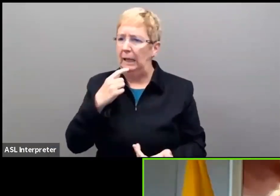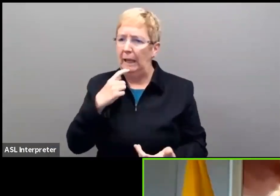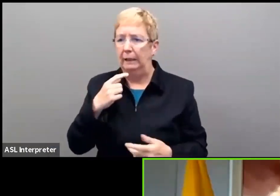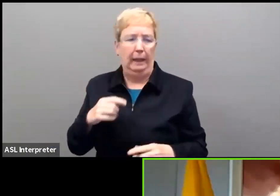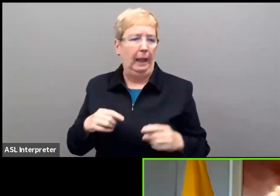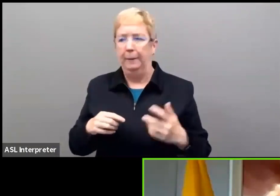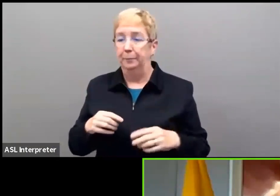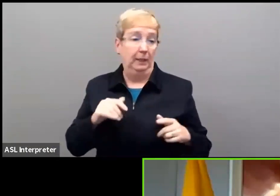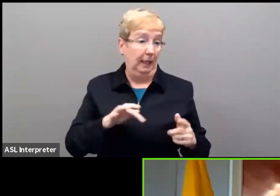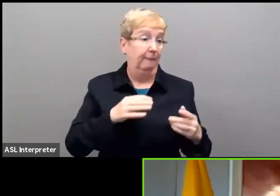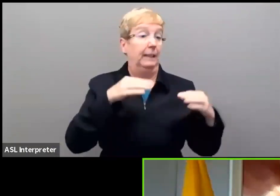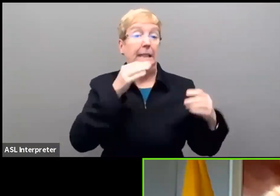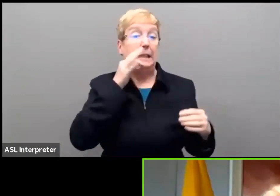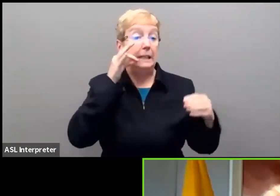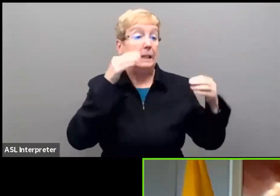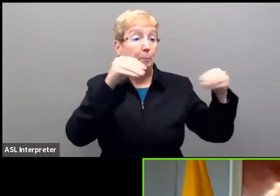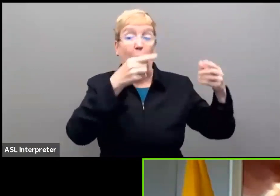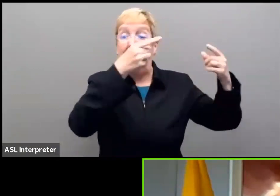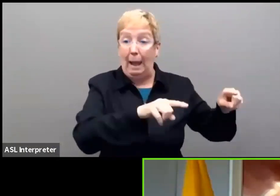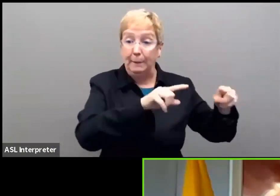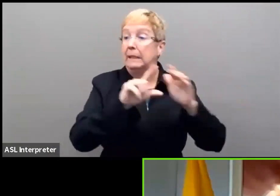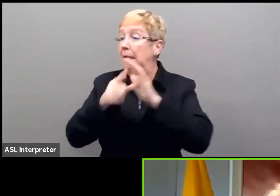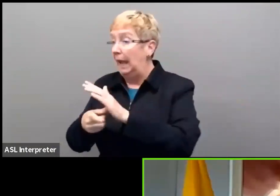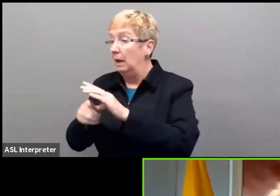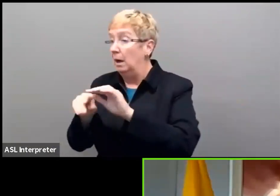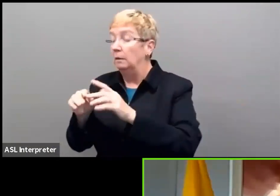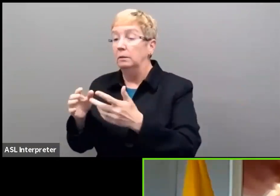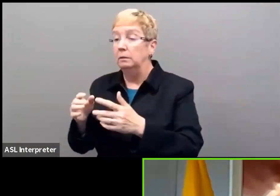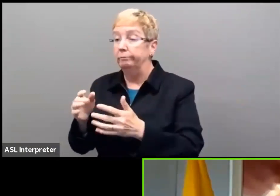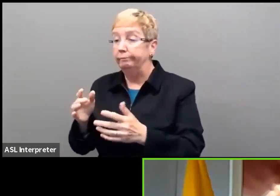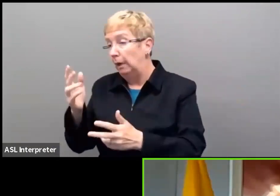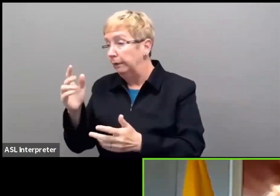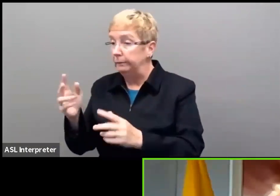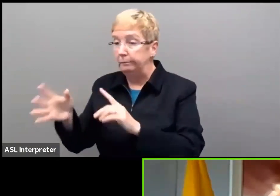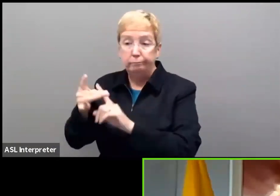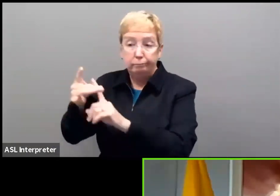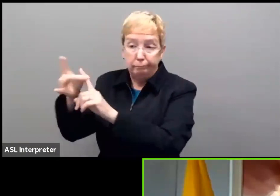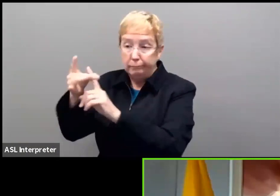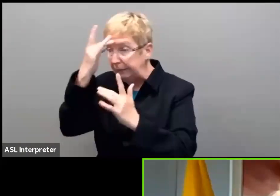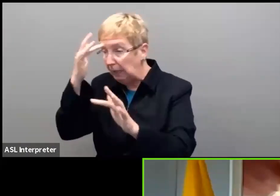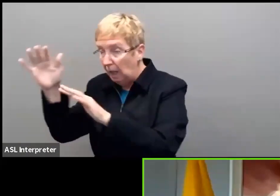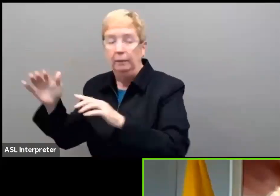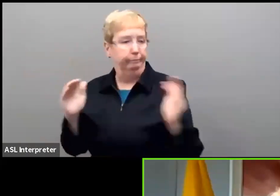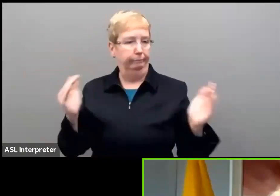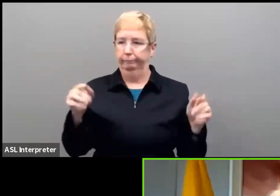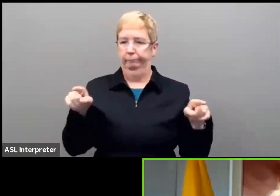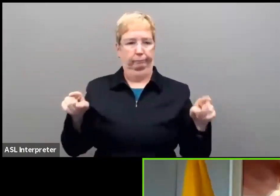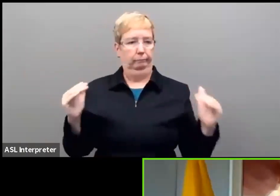bueno, ¿qué pasa si esto se convirtiera en un evento de super contagios?